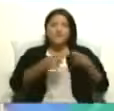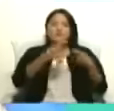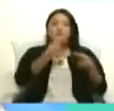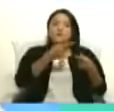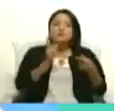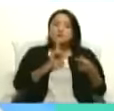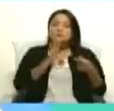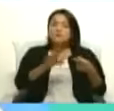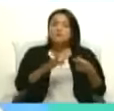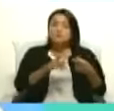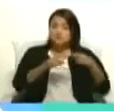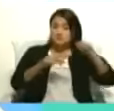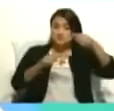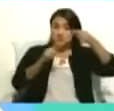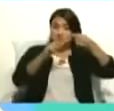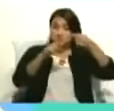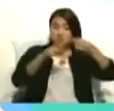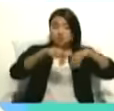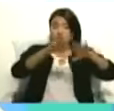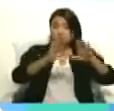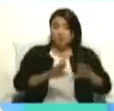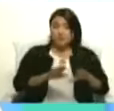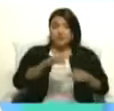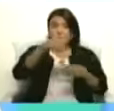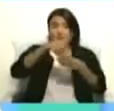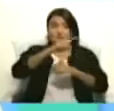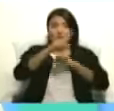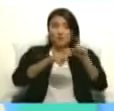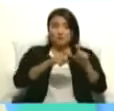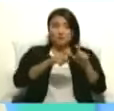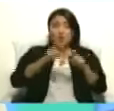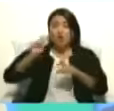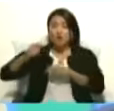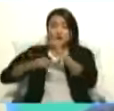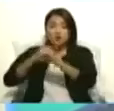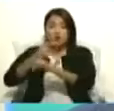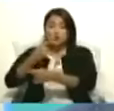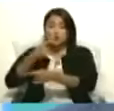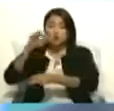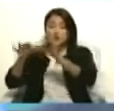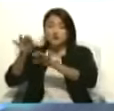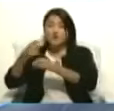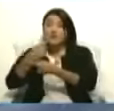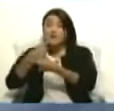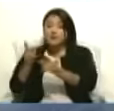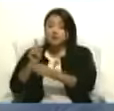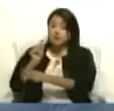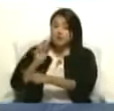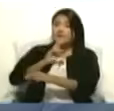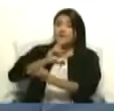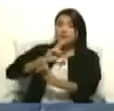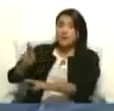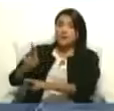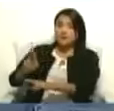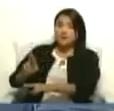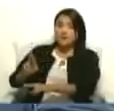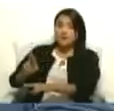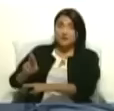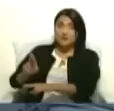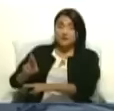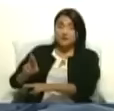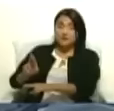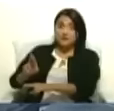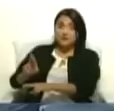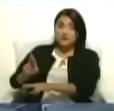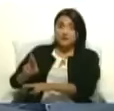referéndum la corte Internacional de Justicia dijo No nosotros no podemos hacer eso y al contrario le dij Guyana que se abstuviera de